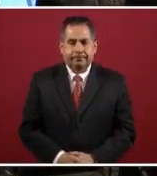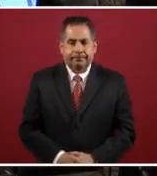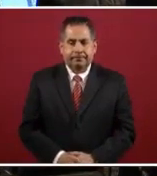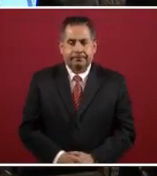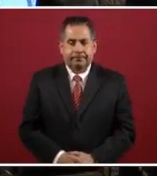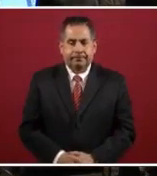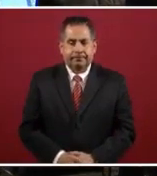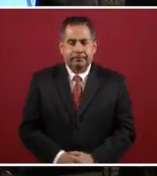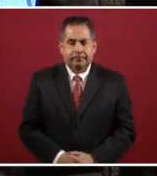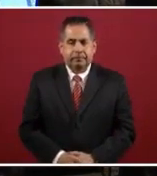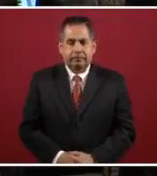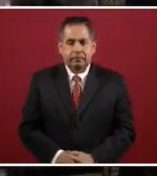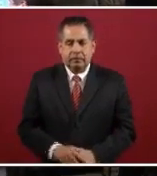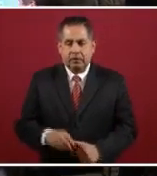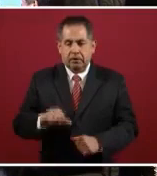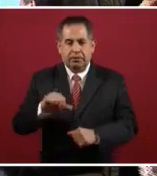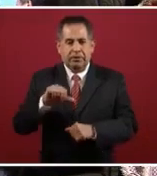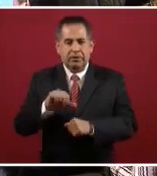El día de hoy vamos a